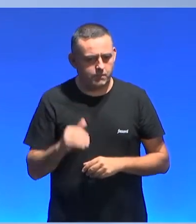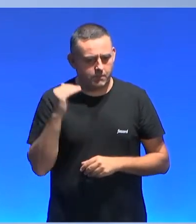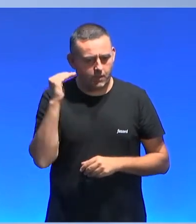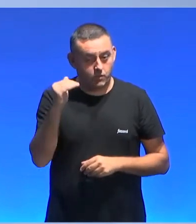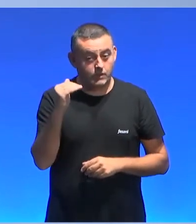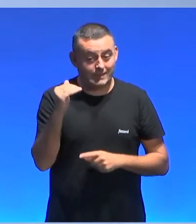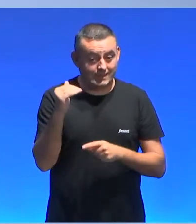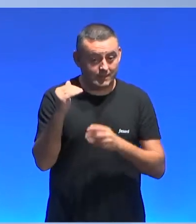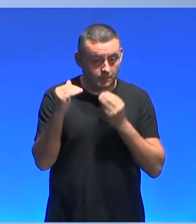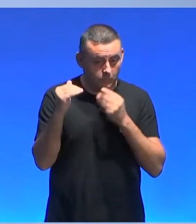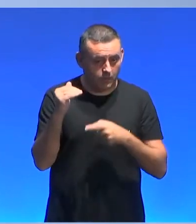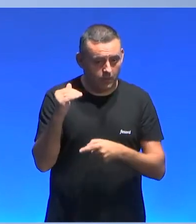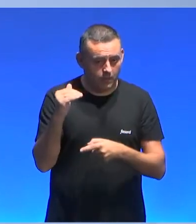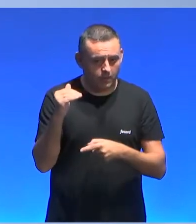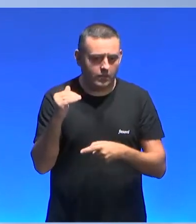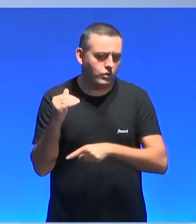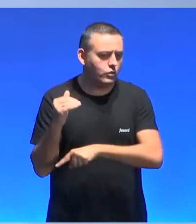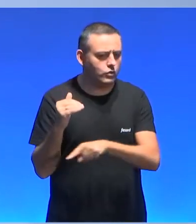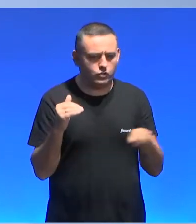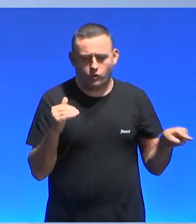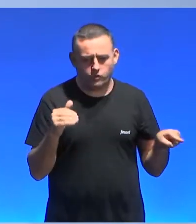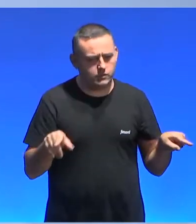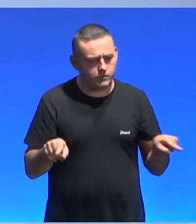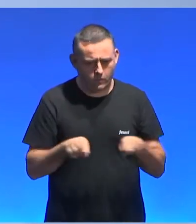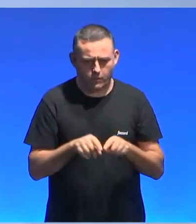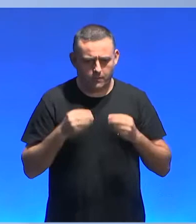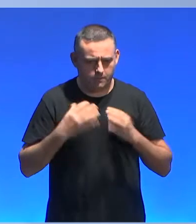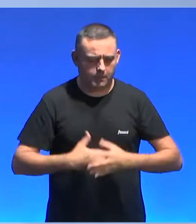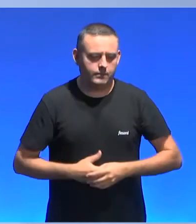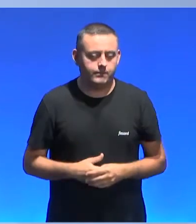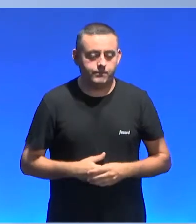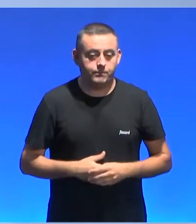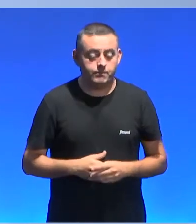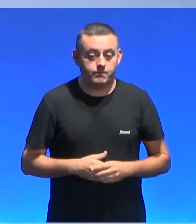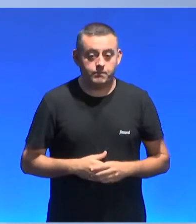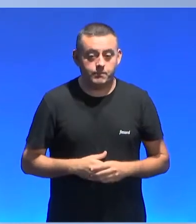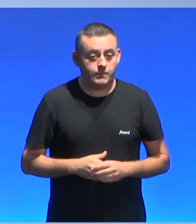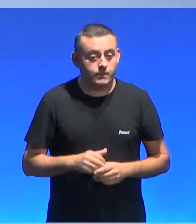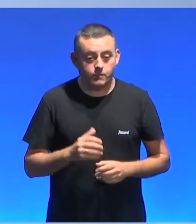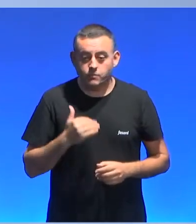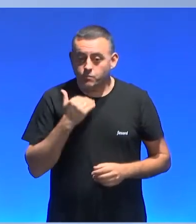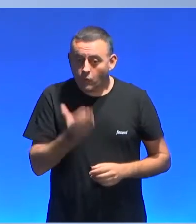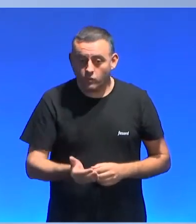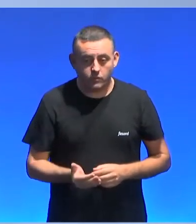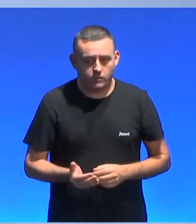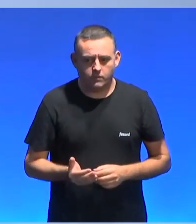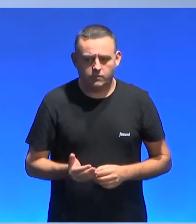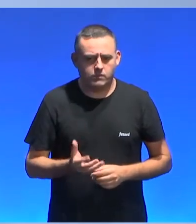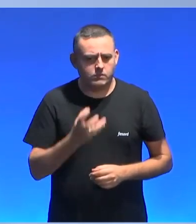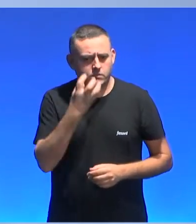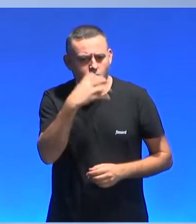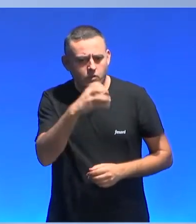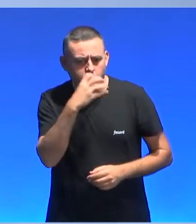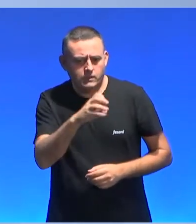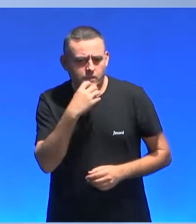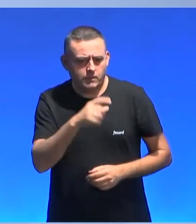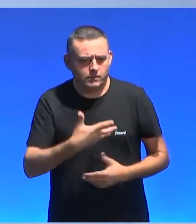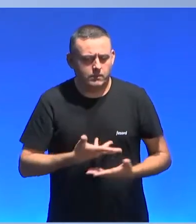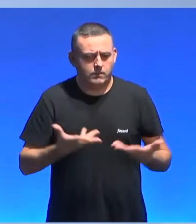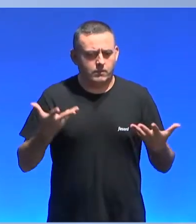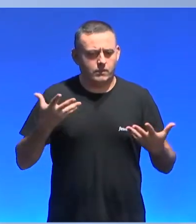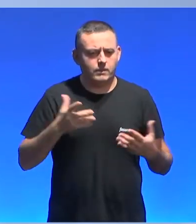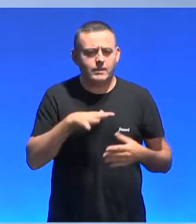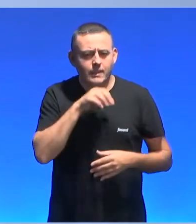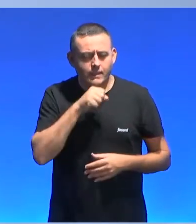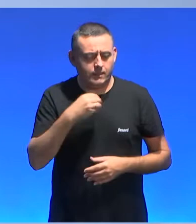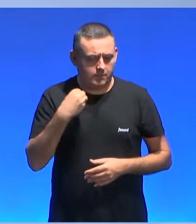todos. Las primeras que protestaron justamente fueron las mujeres.